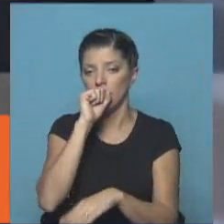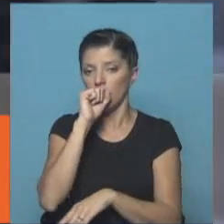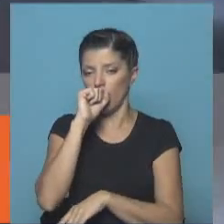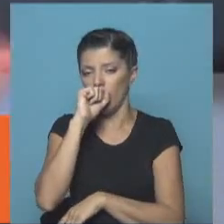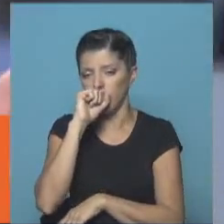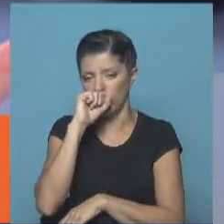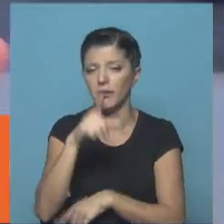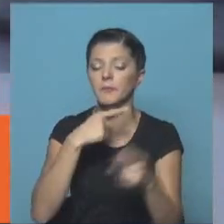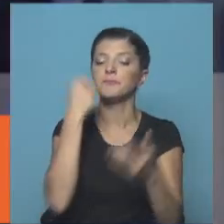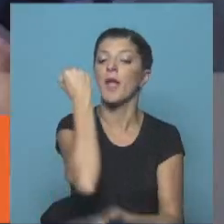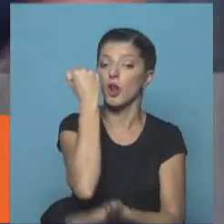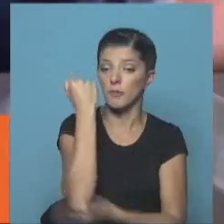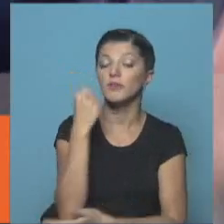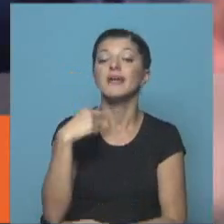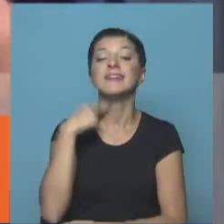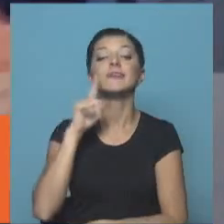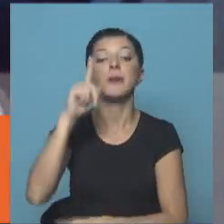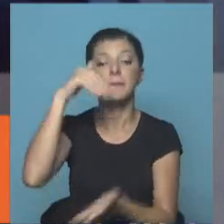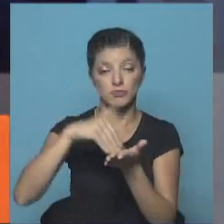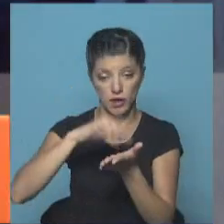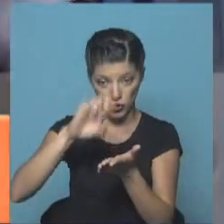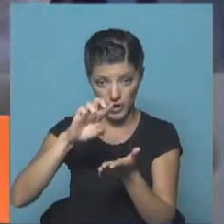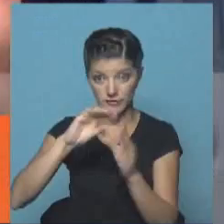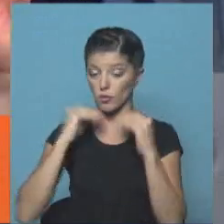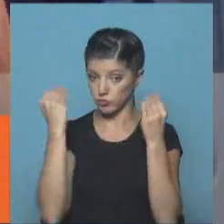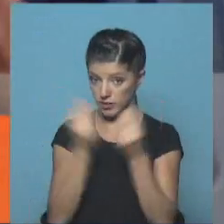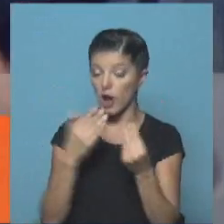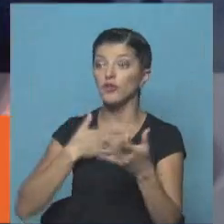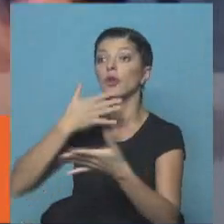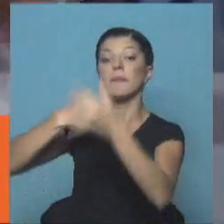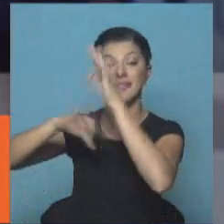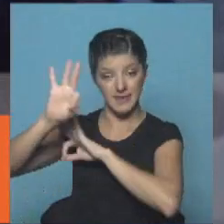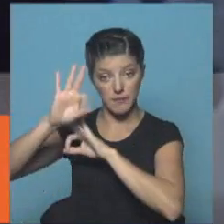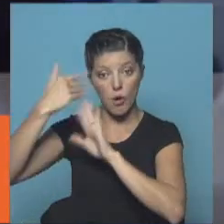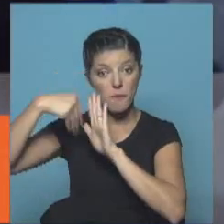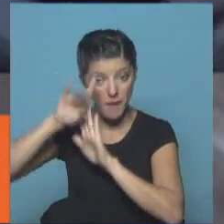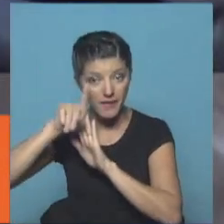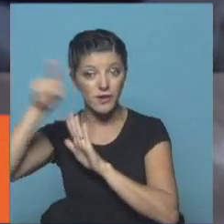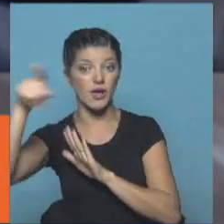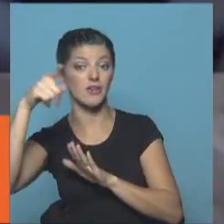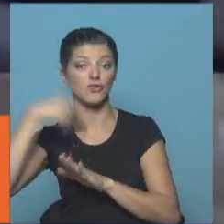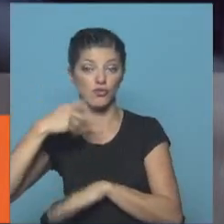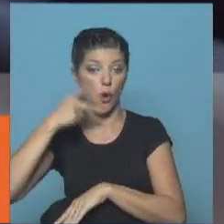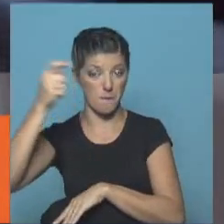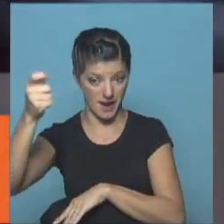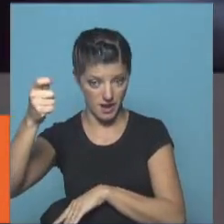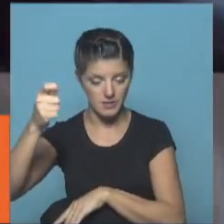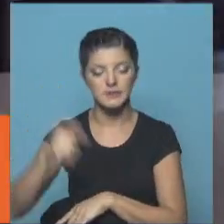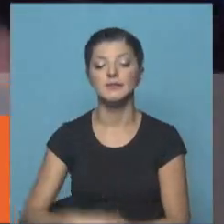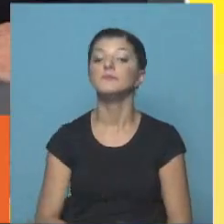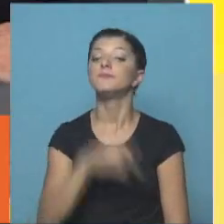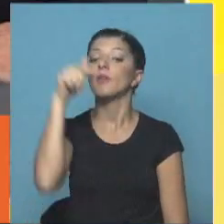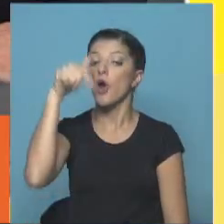era de más de 13.000 millones de dólares en total. El total, vendíamos más 13.000 millones que ellos nos vendían a nosotros. Hoy en día está